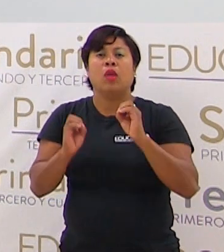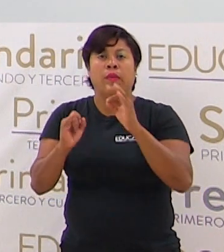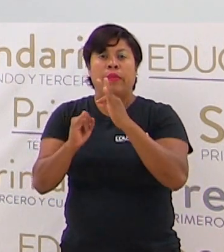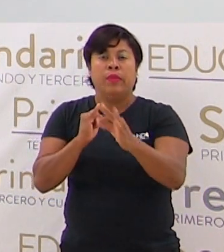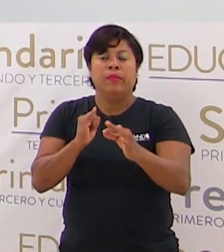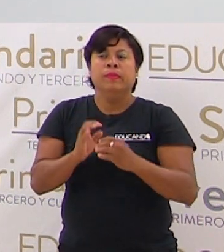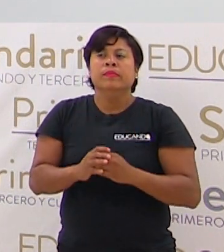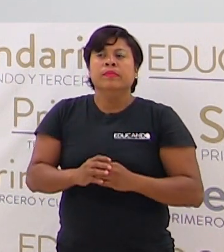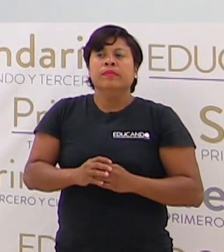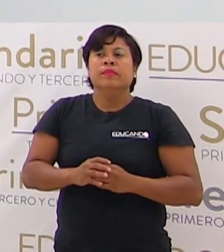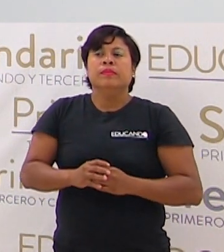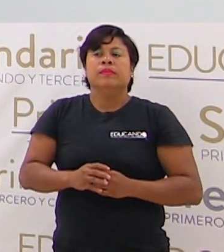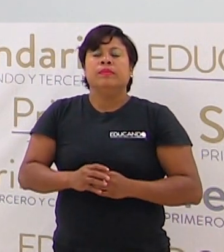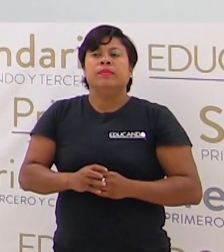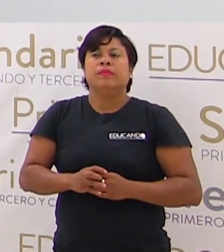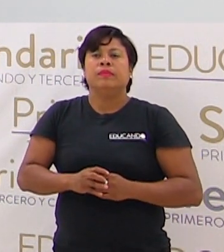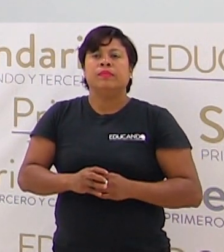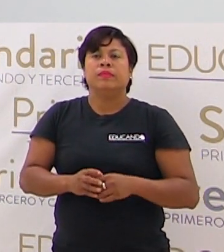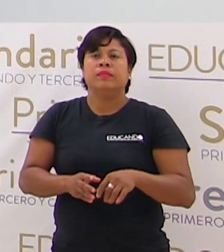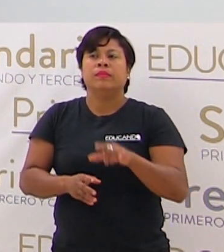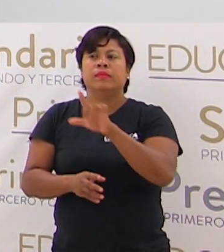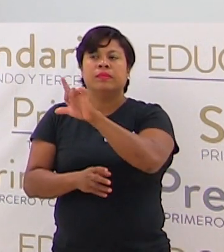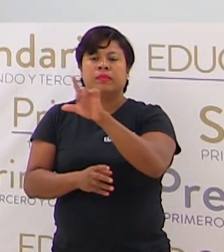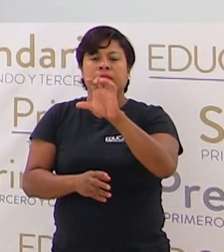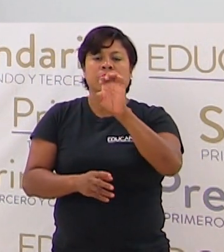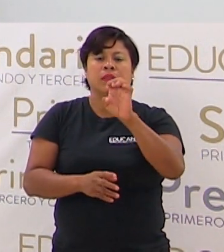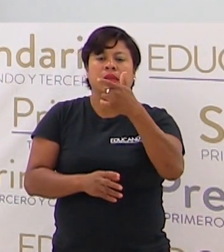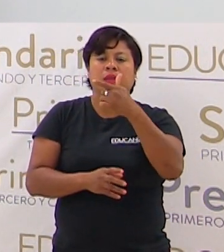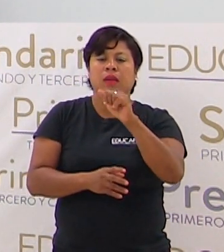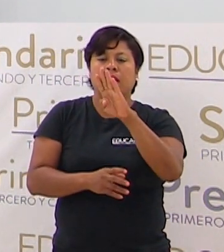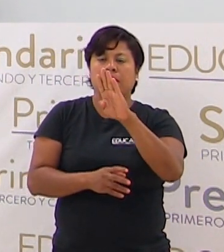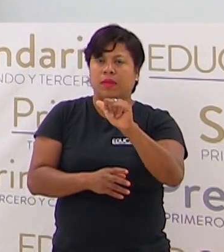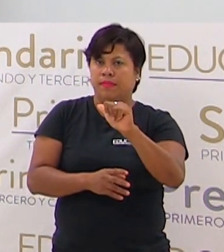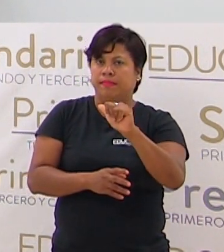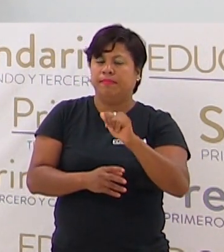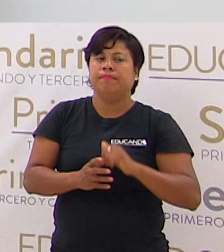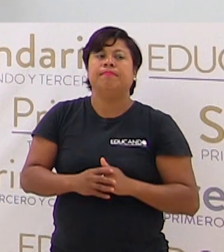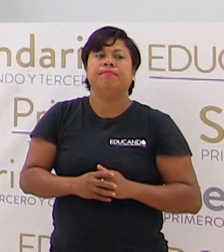por último, en llegábamos.